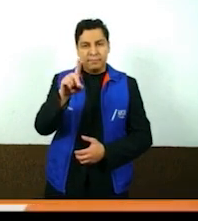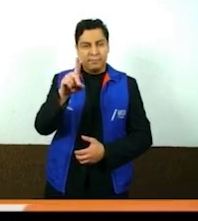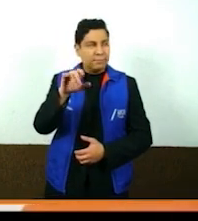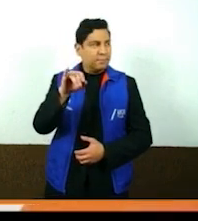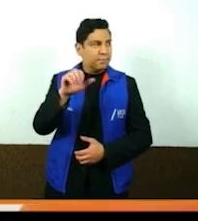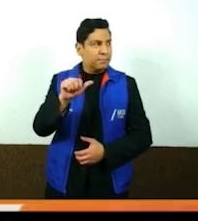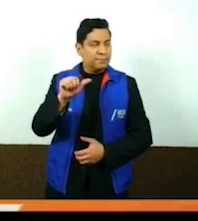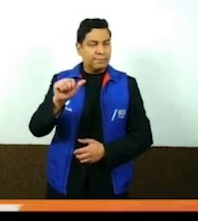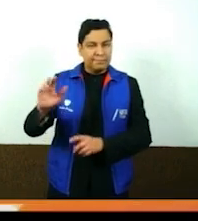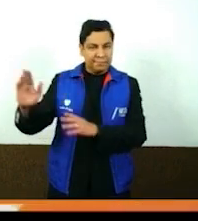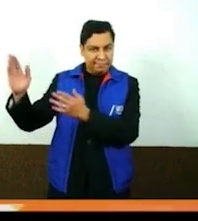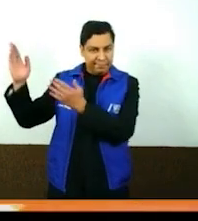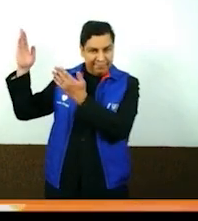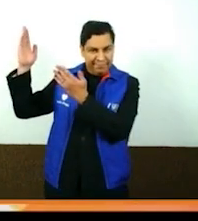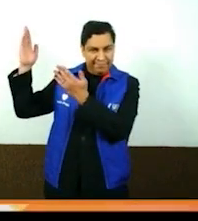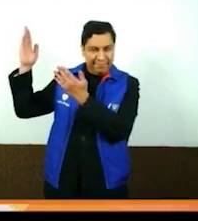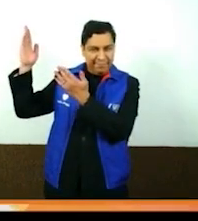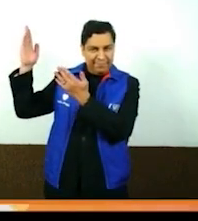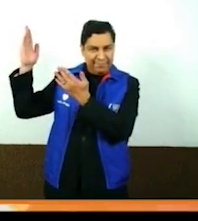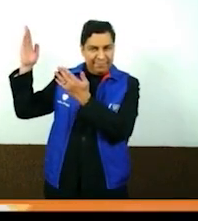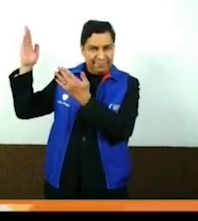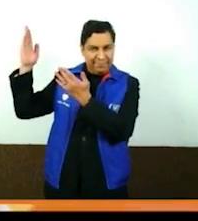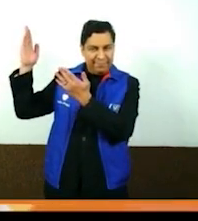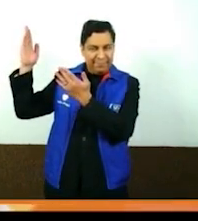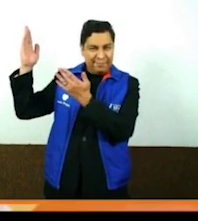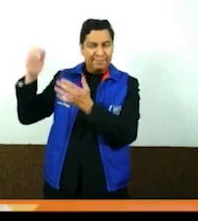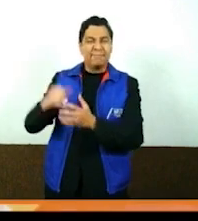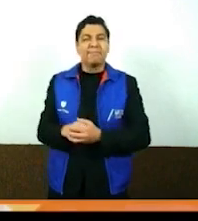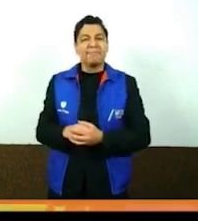Claudia Berenice Acedo Ruiz.